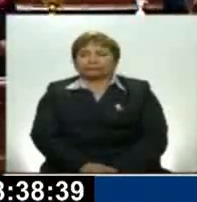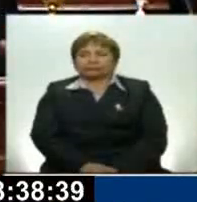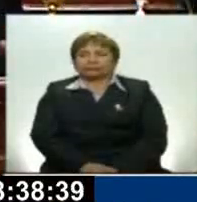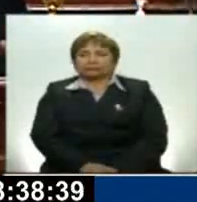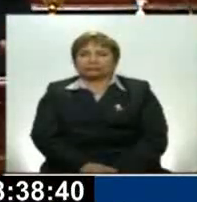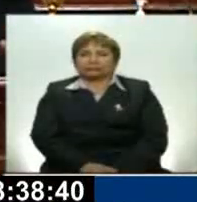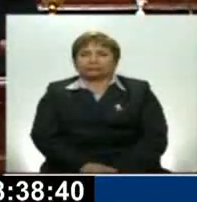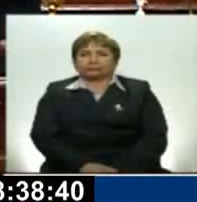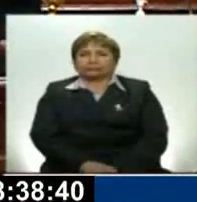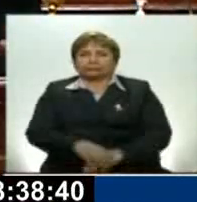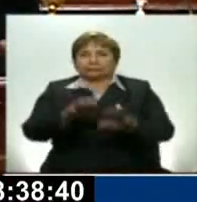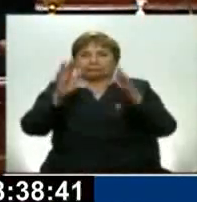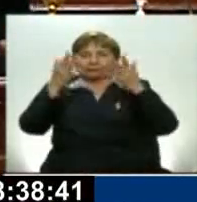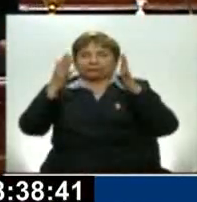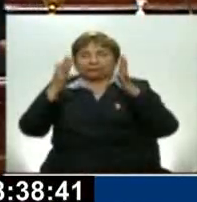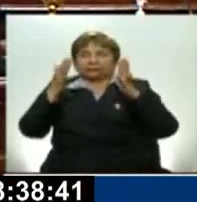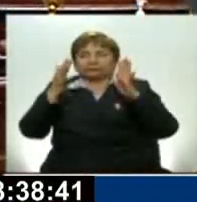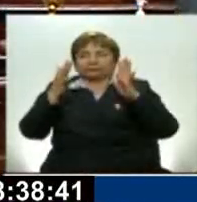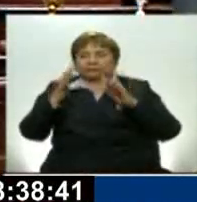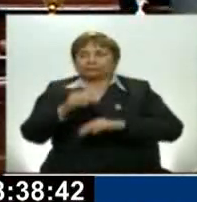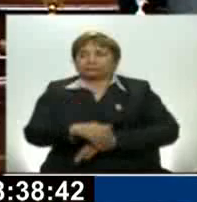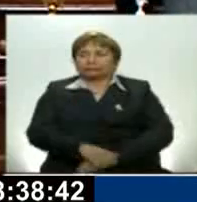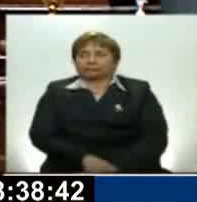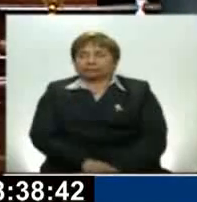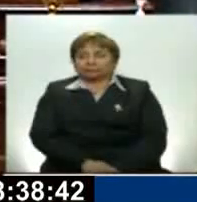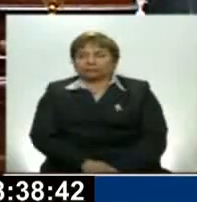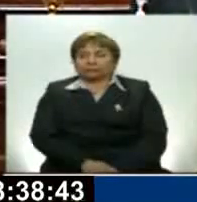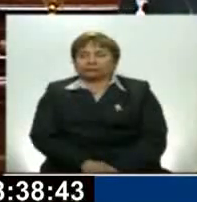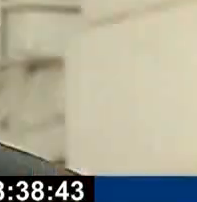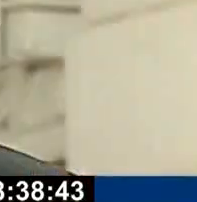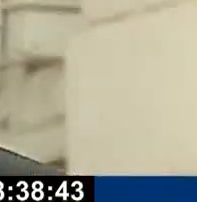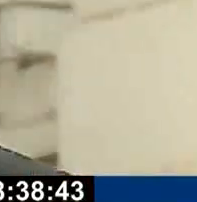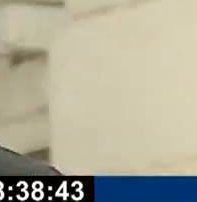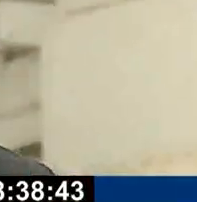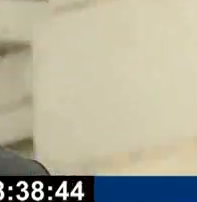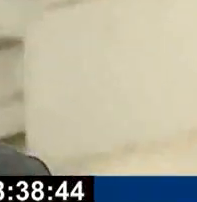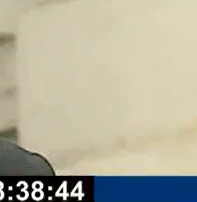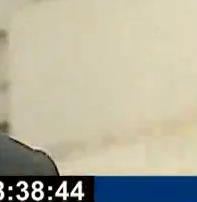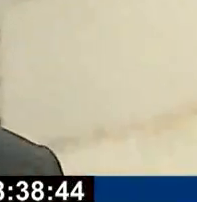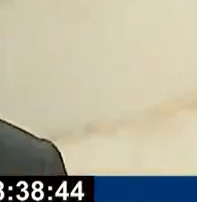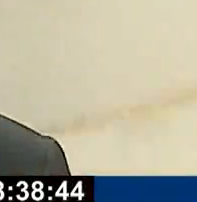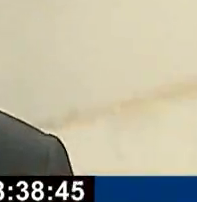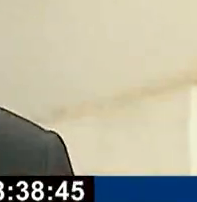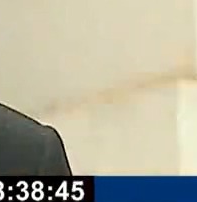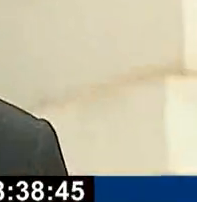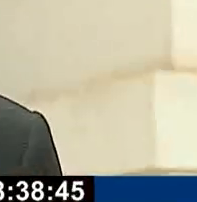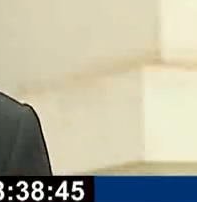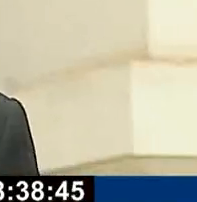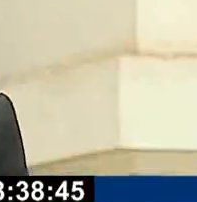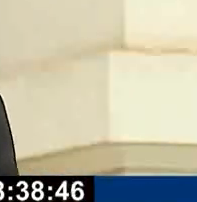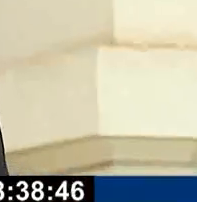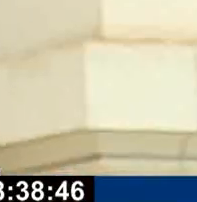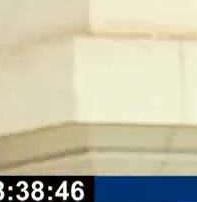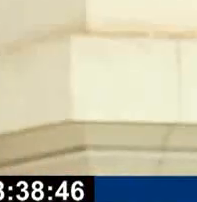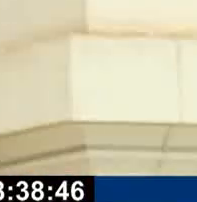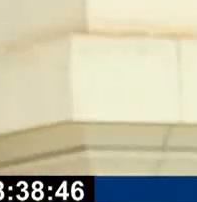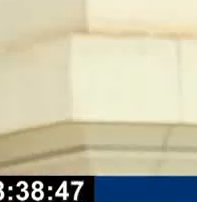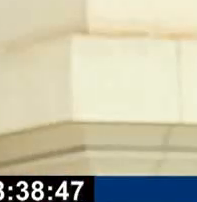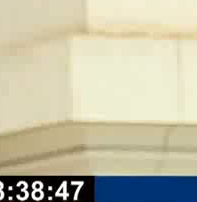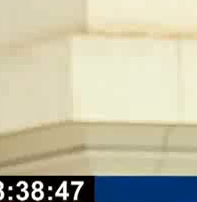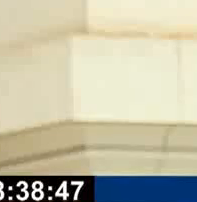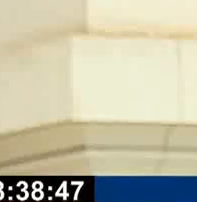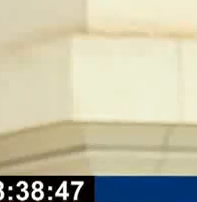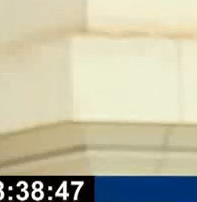fiscalía dirige la investigación y le solicita a un juez qué se puede hacer o qué debe hacer, y el juez